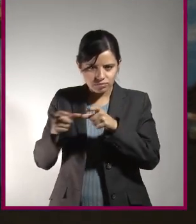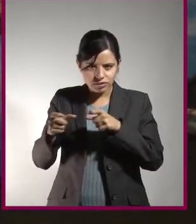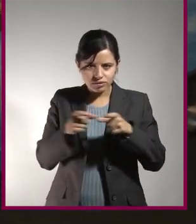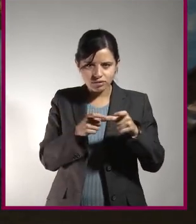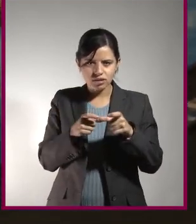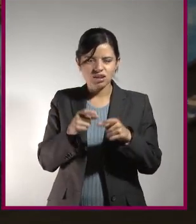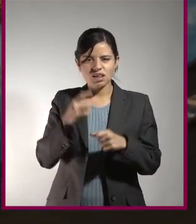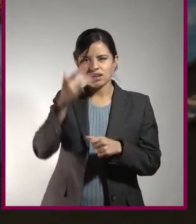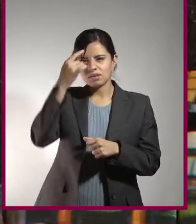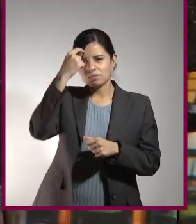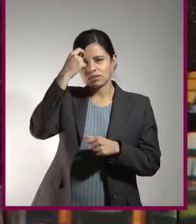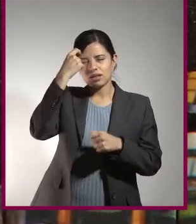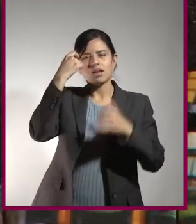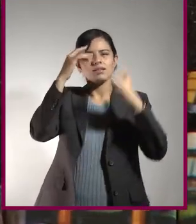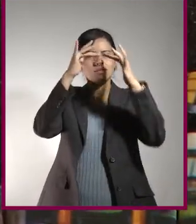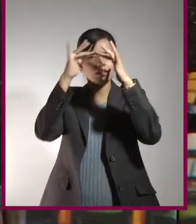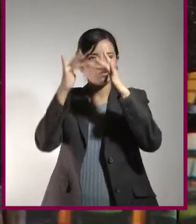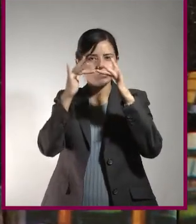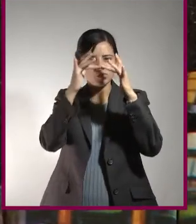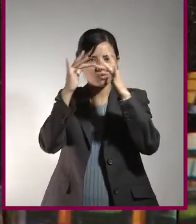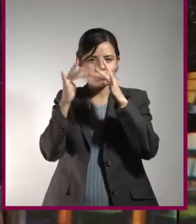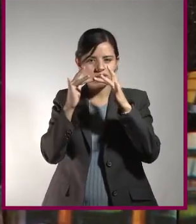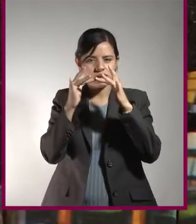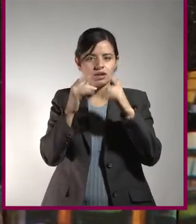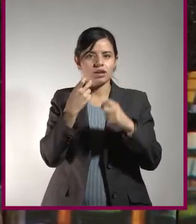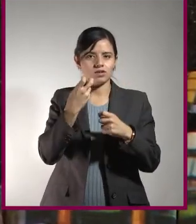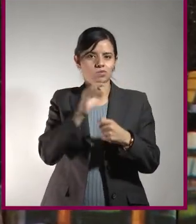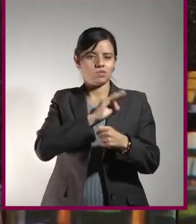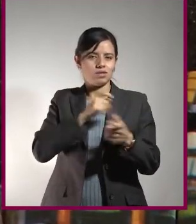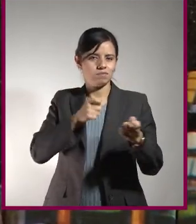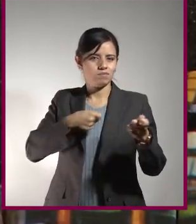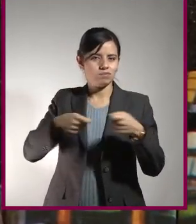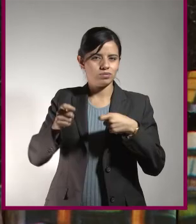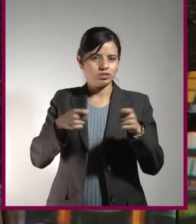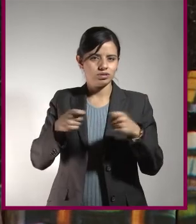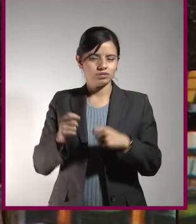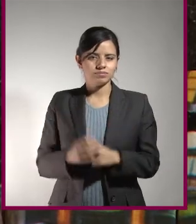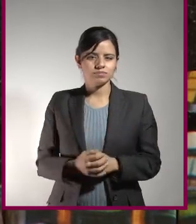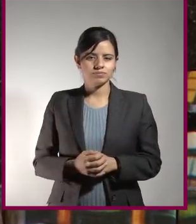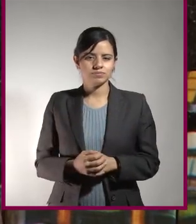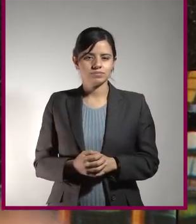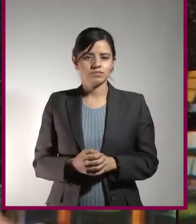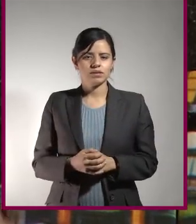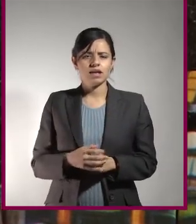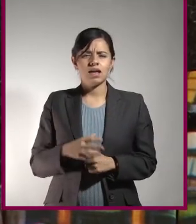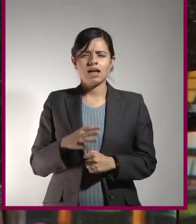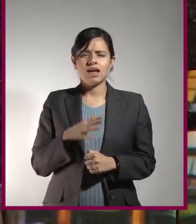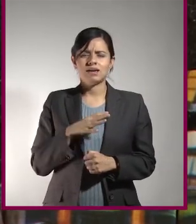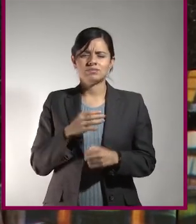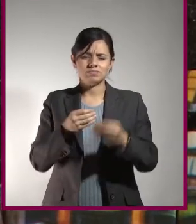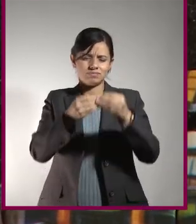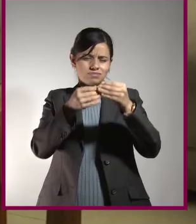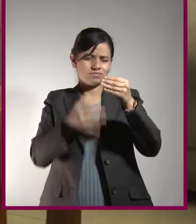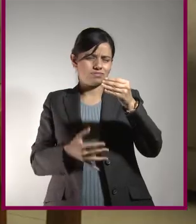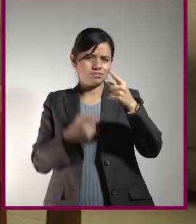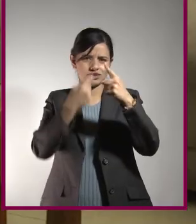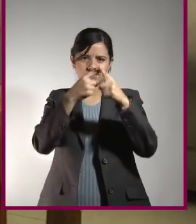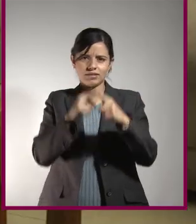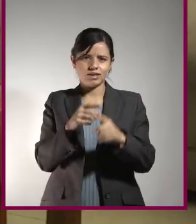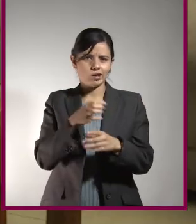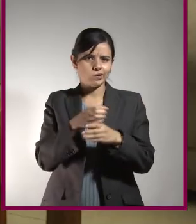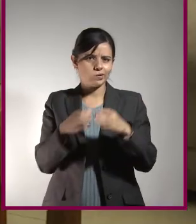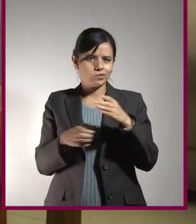la conexión entre las neuronas, generando lo que se conoce como plasticidad neurológica. Existe una amplia gama de